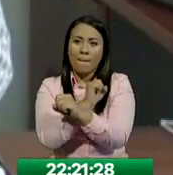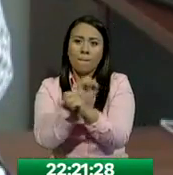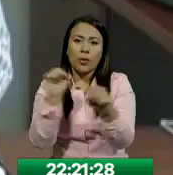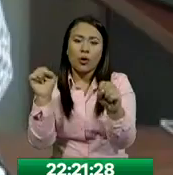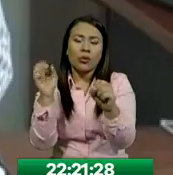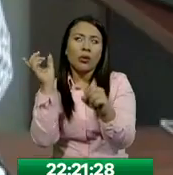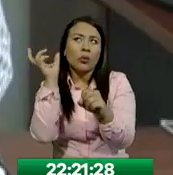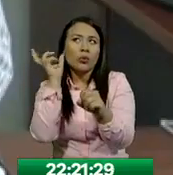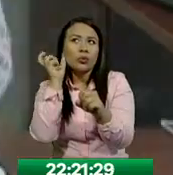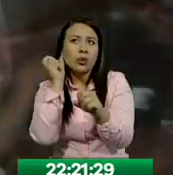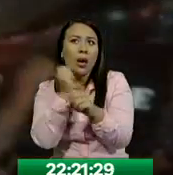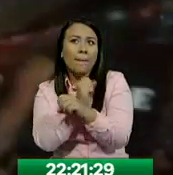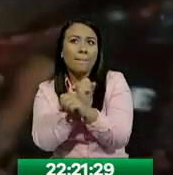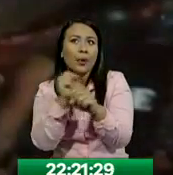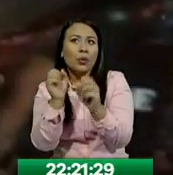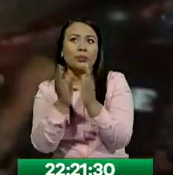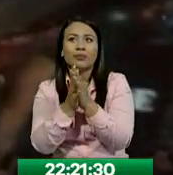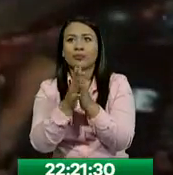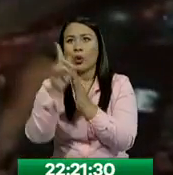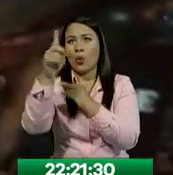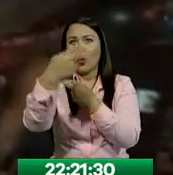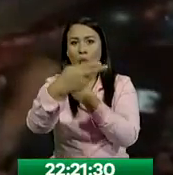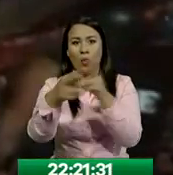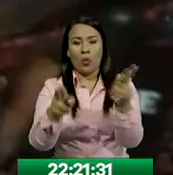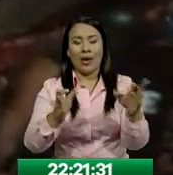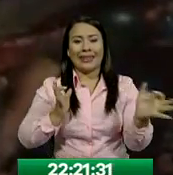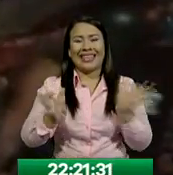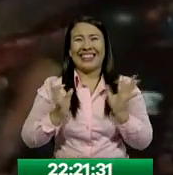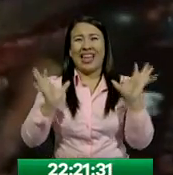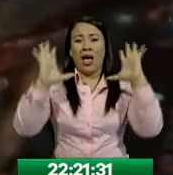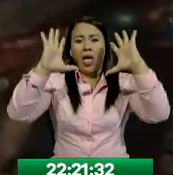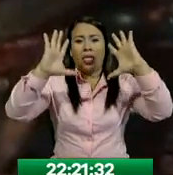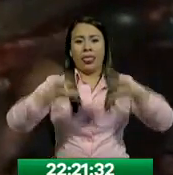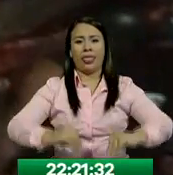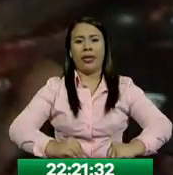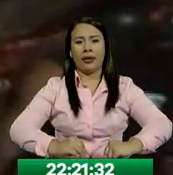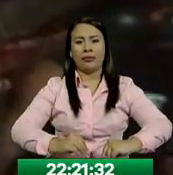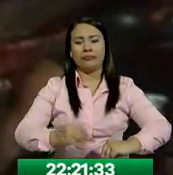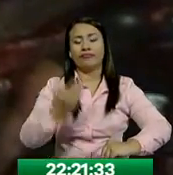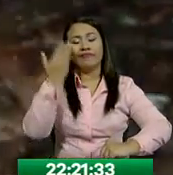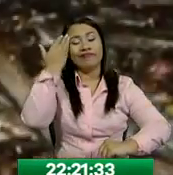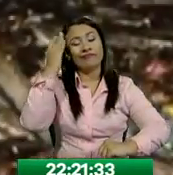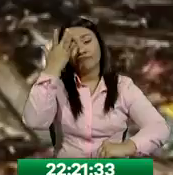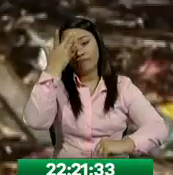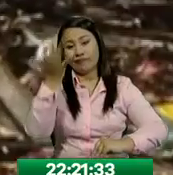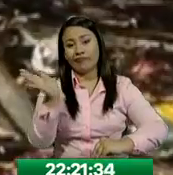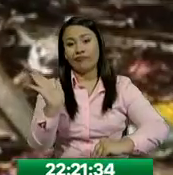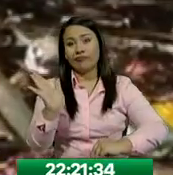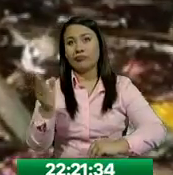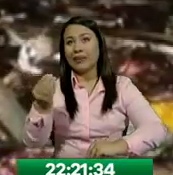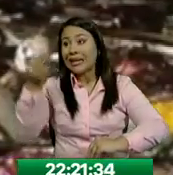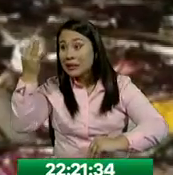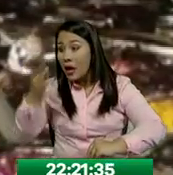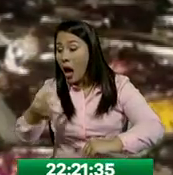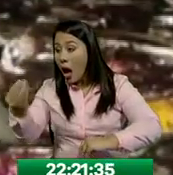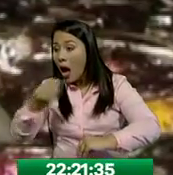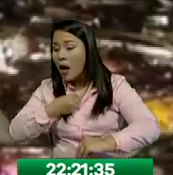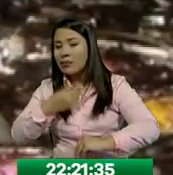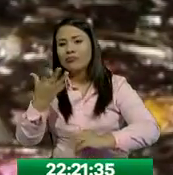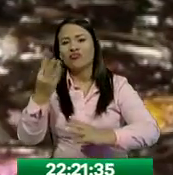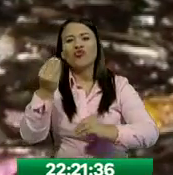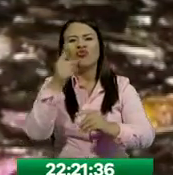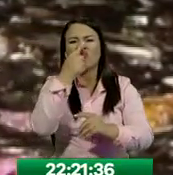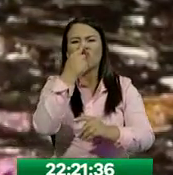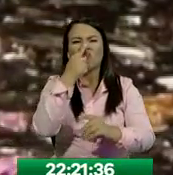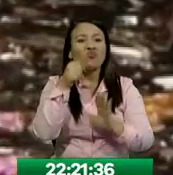detonaciones que se escuchaban. Un local de abarrotes quedó reducido a cenizas. Las causas aún están determinadas de manera oficial. Muchos